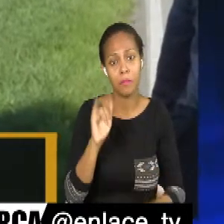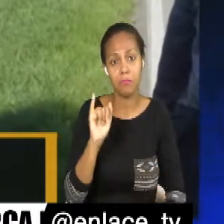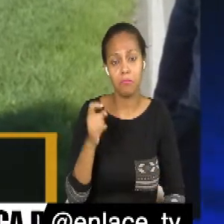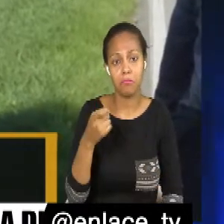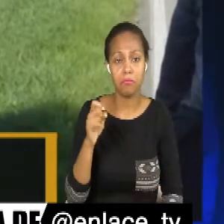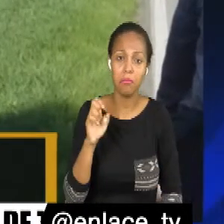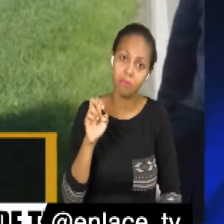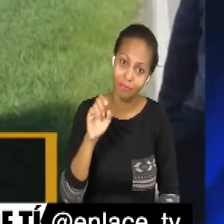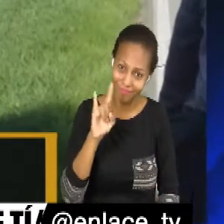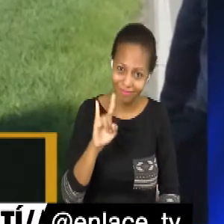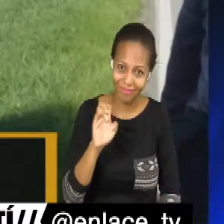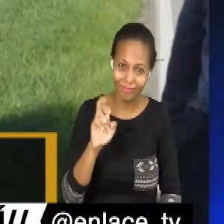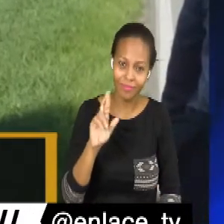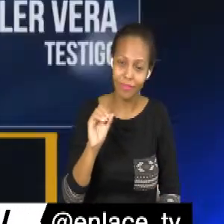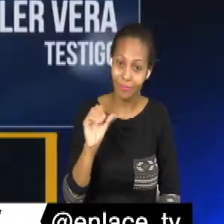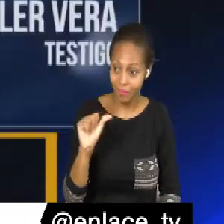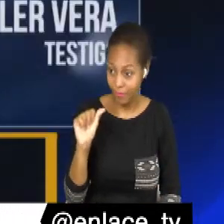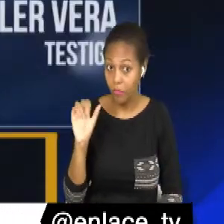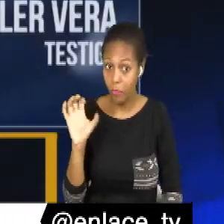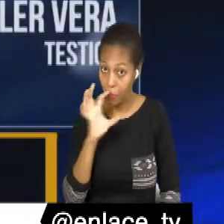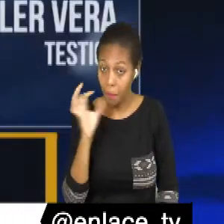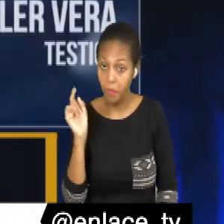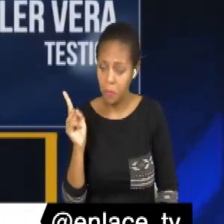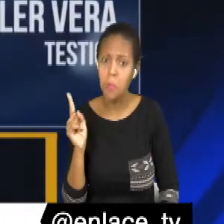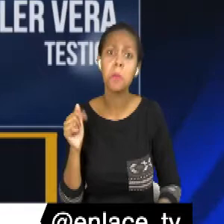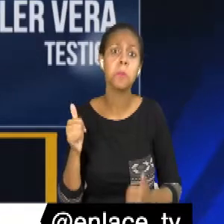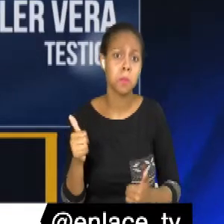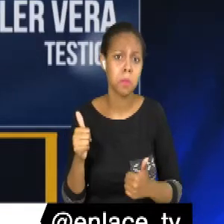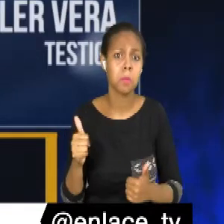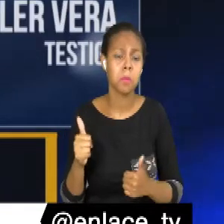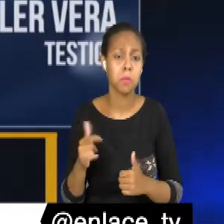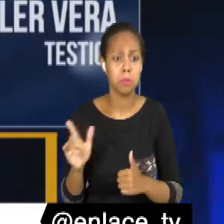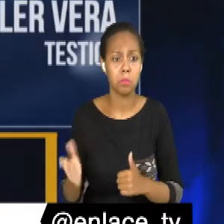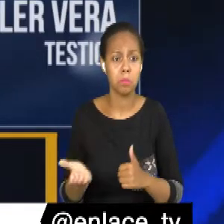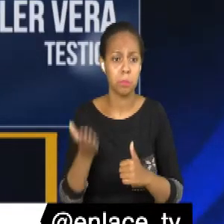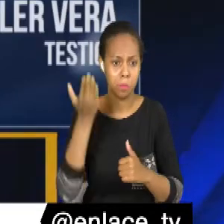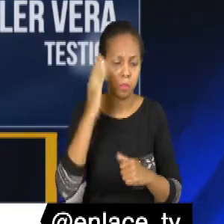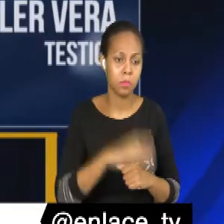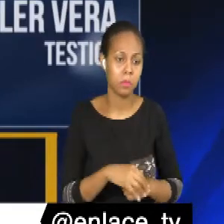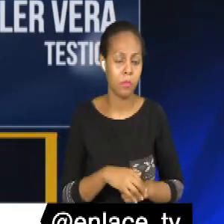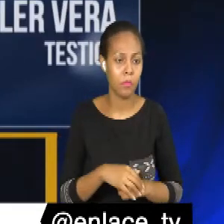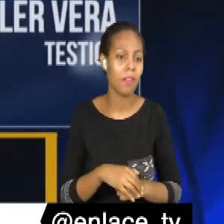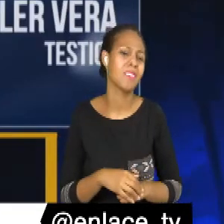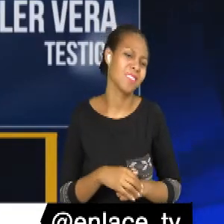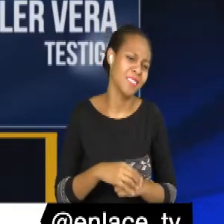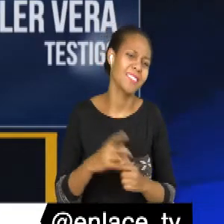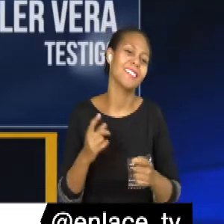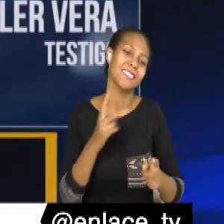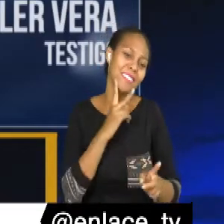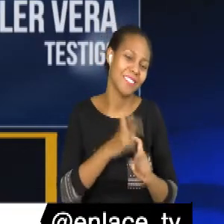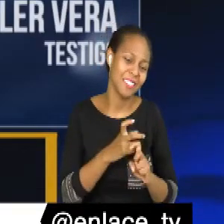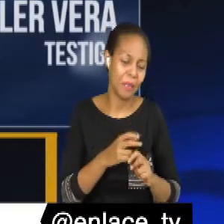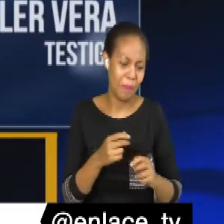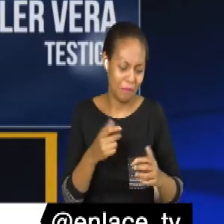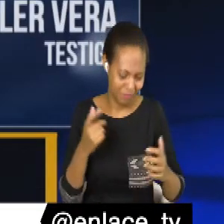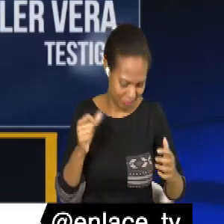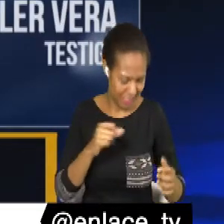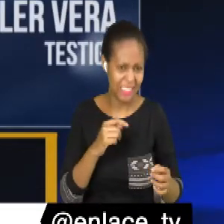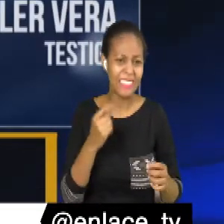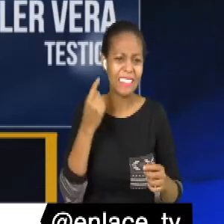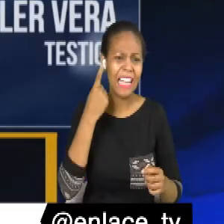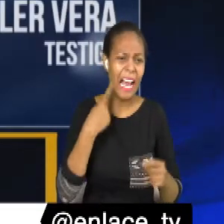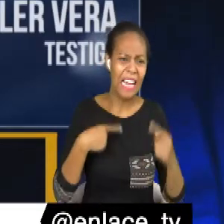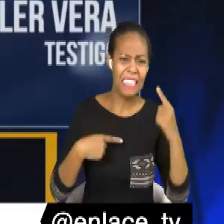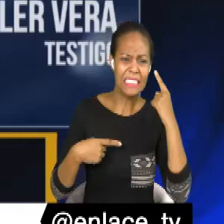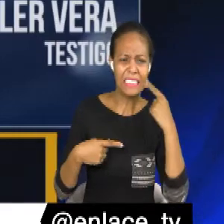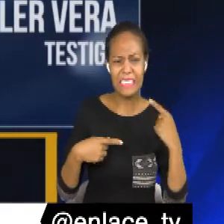según pudo conocer este informativo. Está bastante aporreado, lleno de cortado con las esquirlas de los